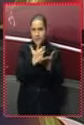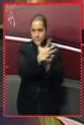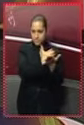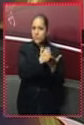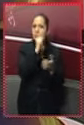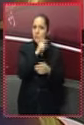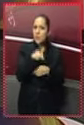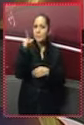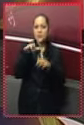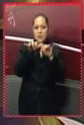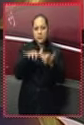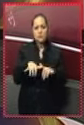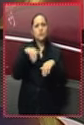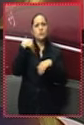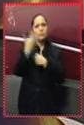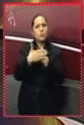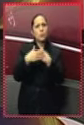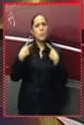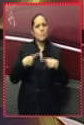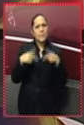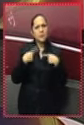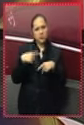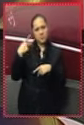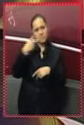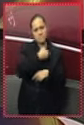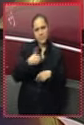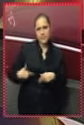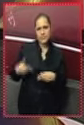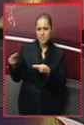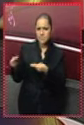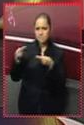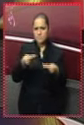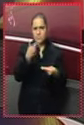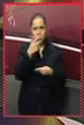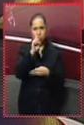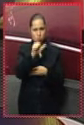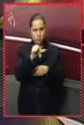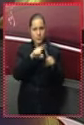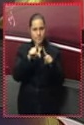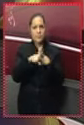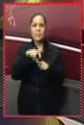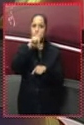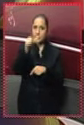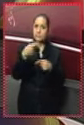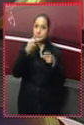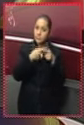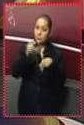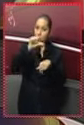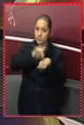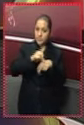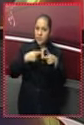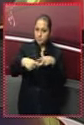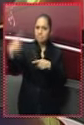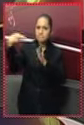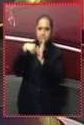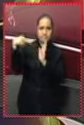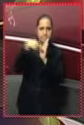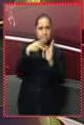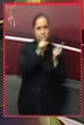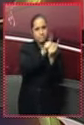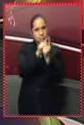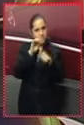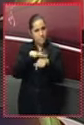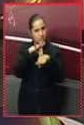la glosa de las comparecencias de funcionarios que estarán pues a partir de hoy compareciendo aquí en la Cámara de Diputados. Bueno, vamos a otros temas porque también este 19 de